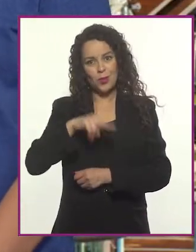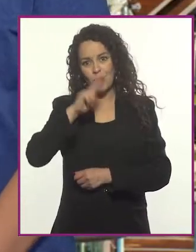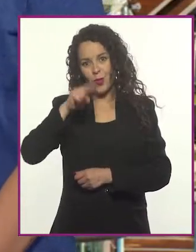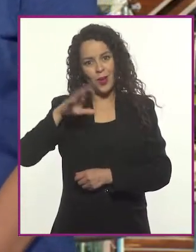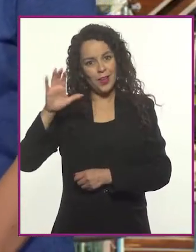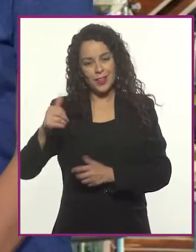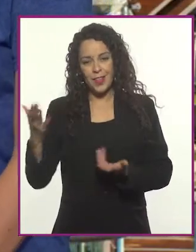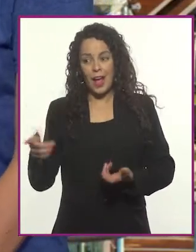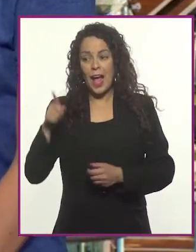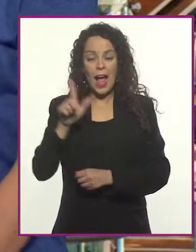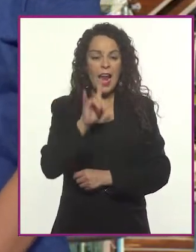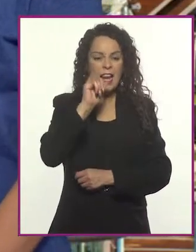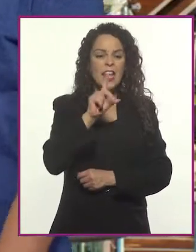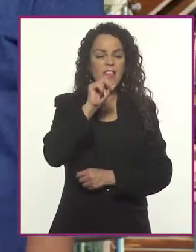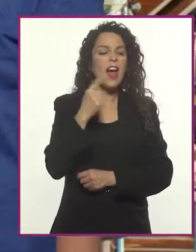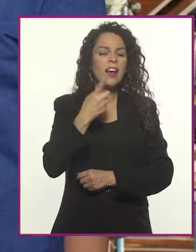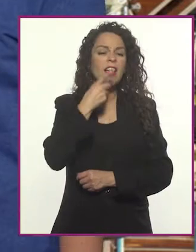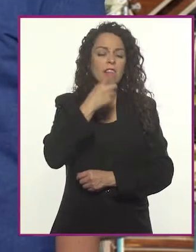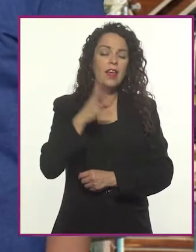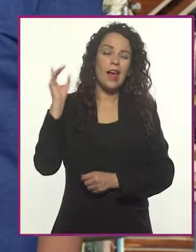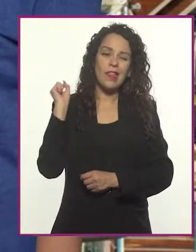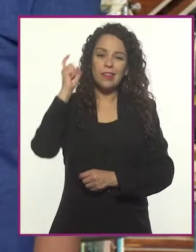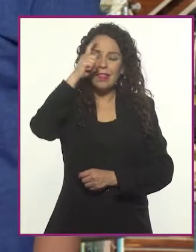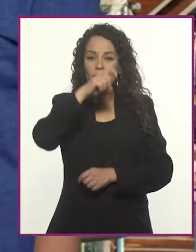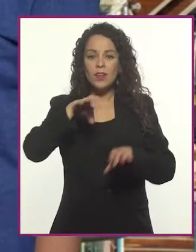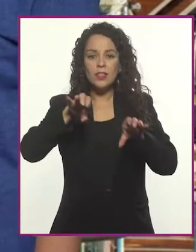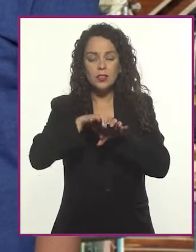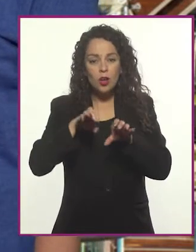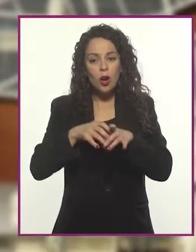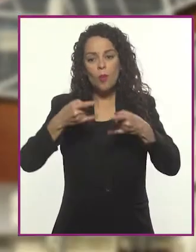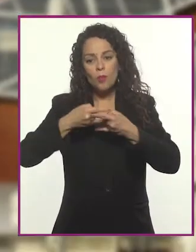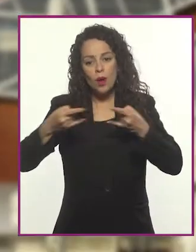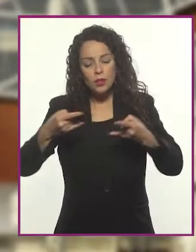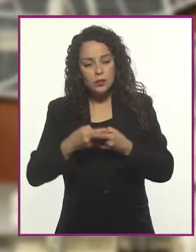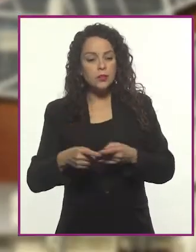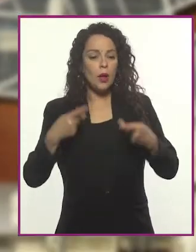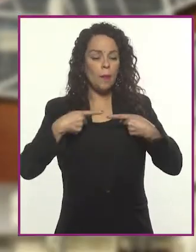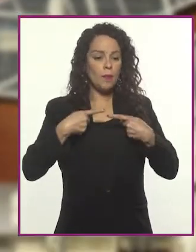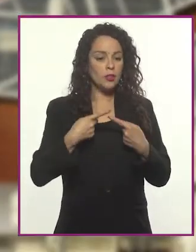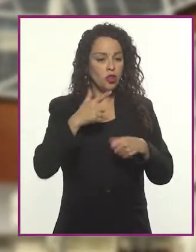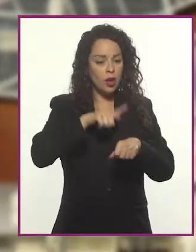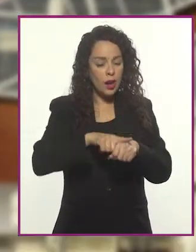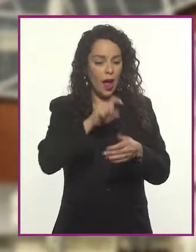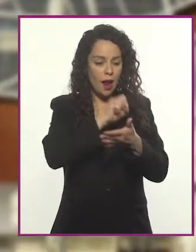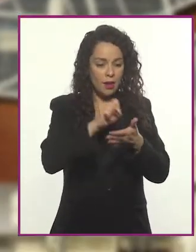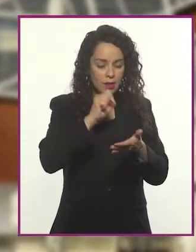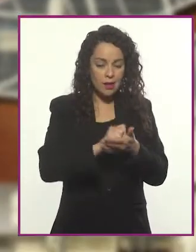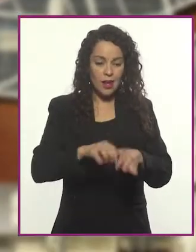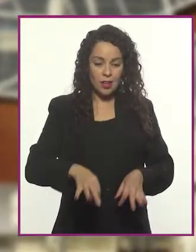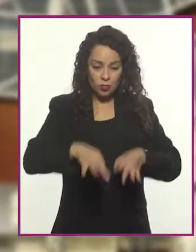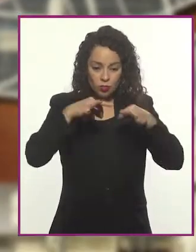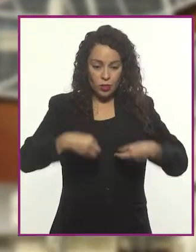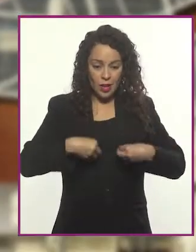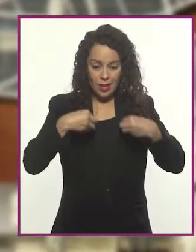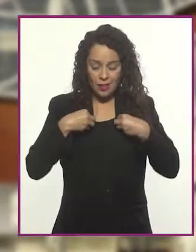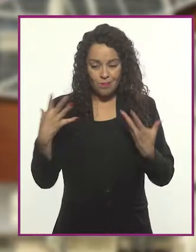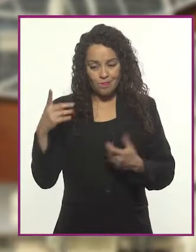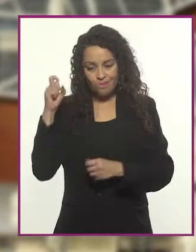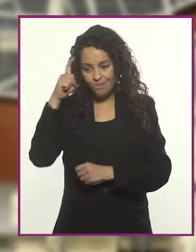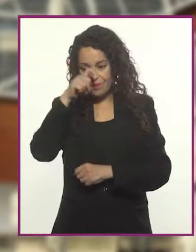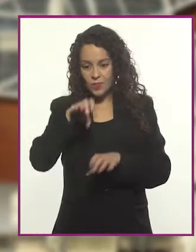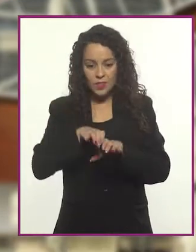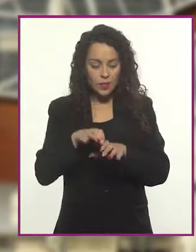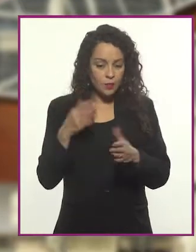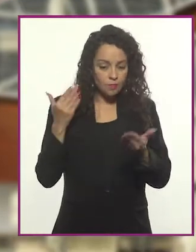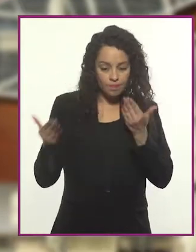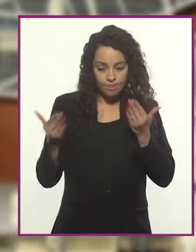Lo que Linda Seger dice es que es difícil adaptar a ficción biografías o anécdotas de la vida real, porque son demasiado objetivas. No hay puntos de